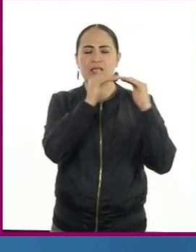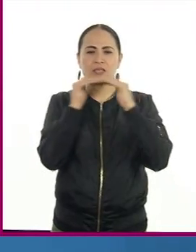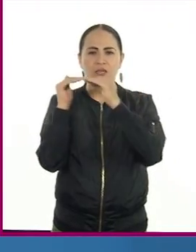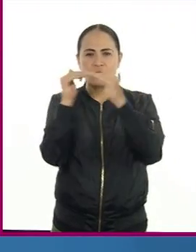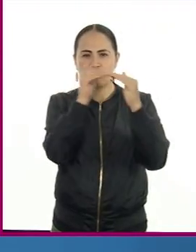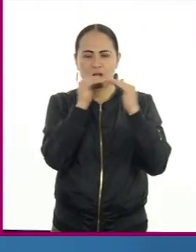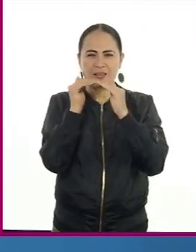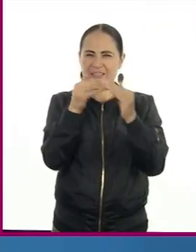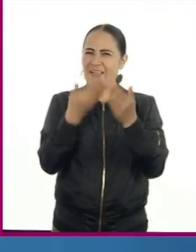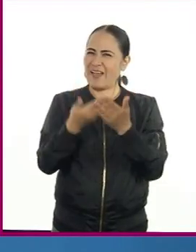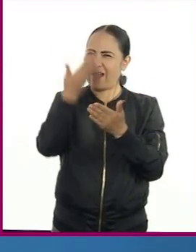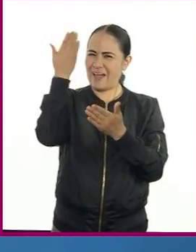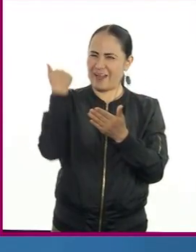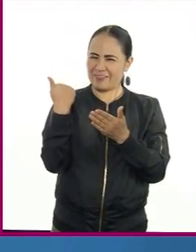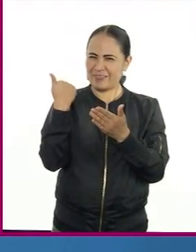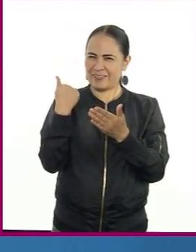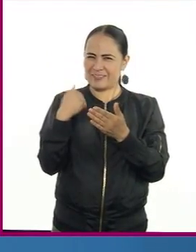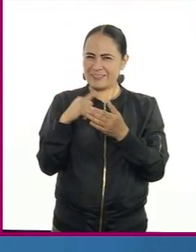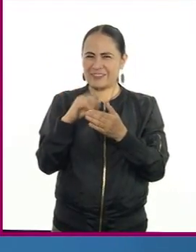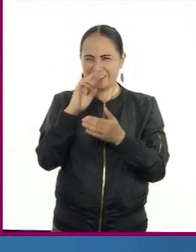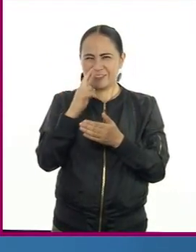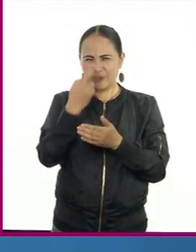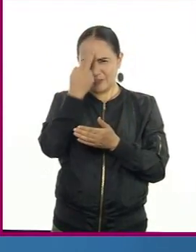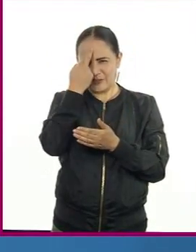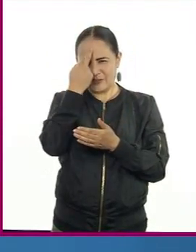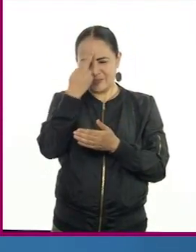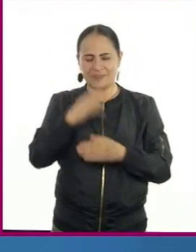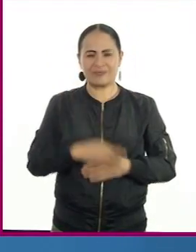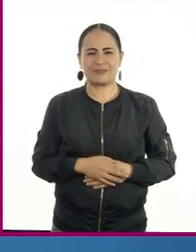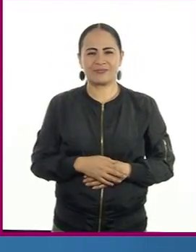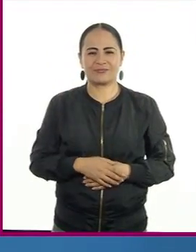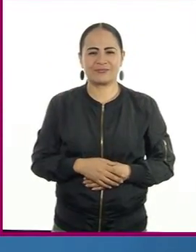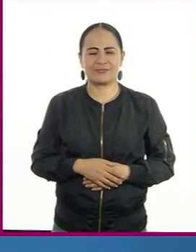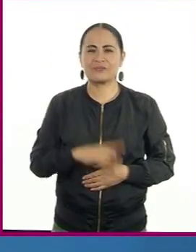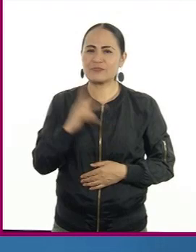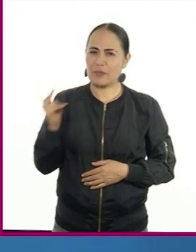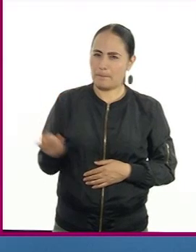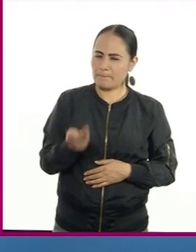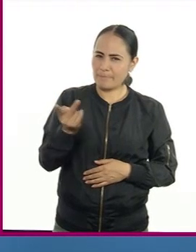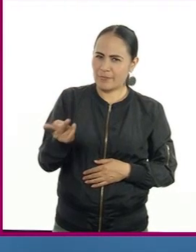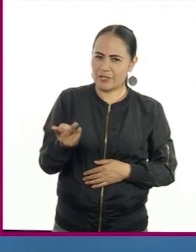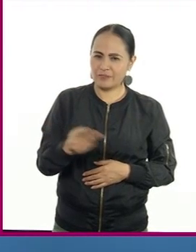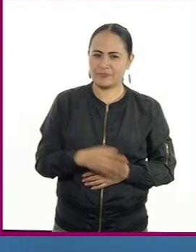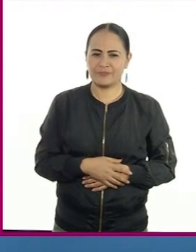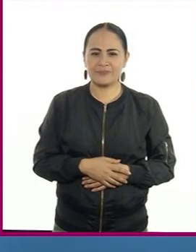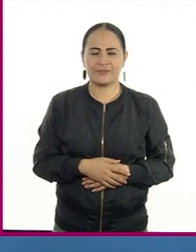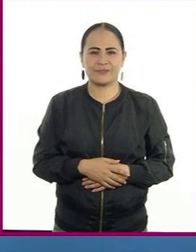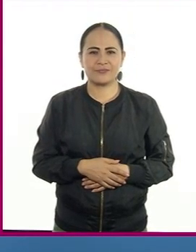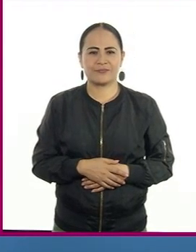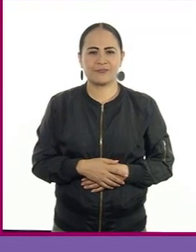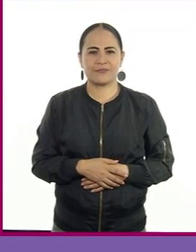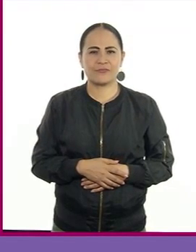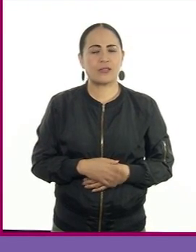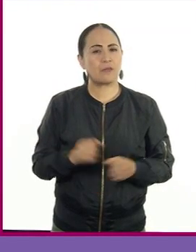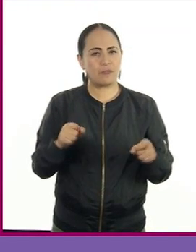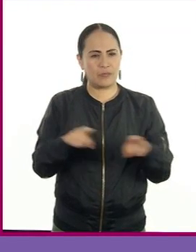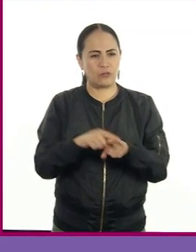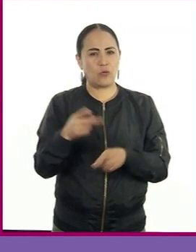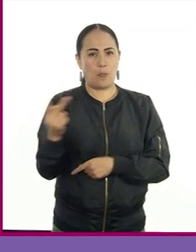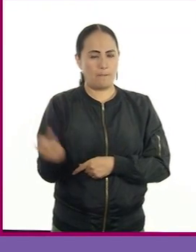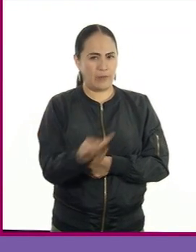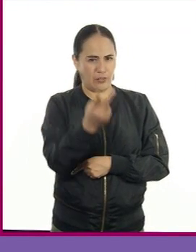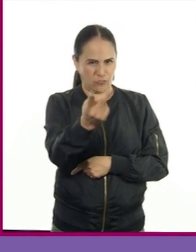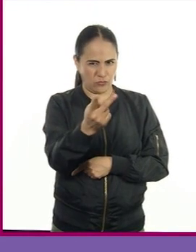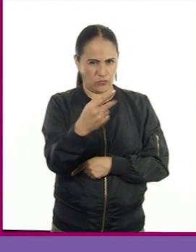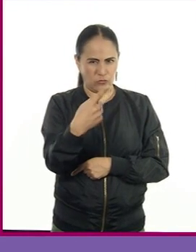que revisamos a continuación. Para ello, te pregunto, maestra, y les pregunto en